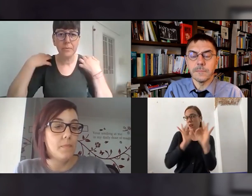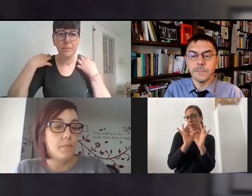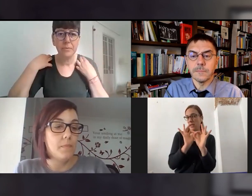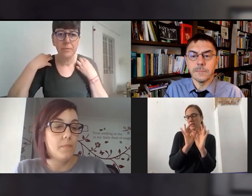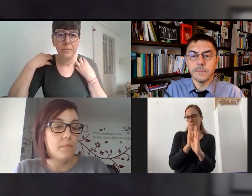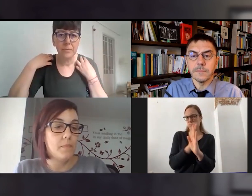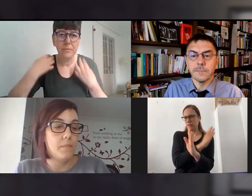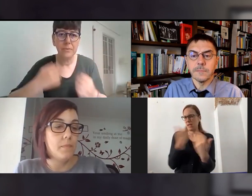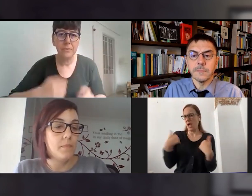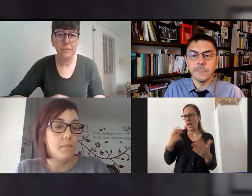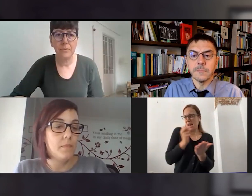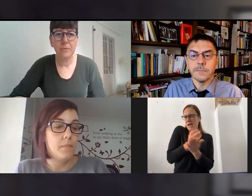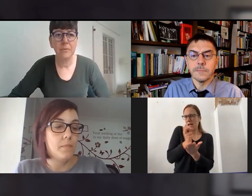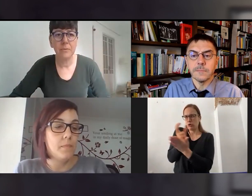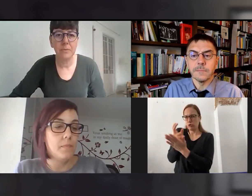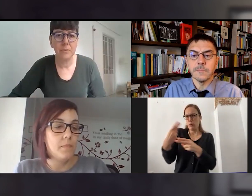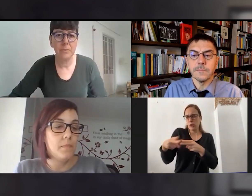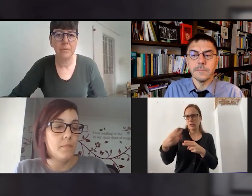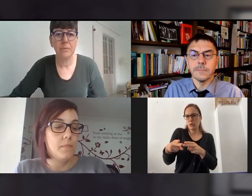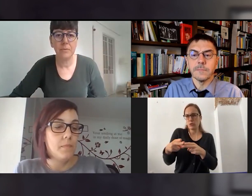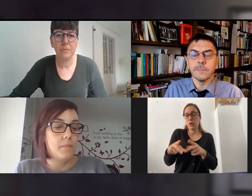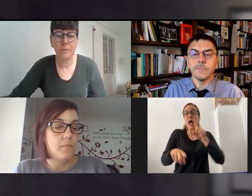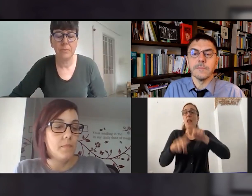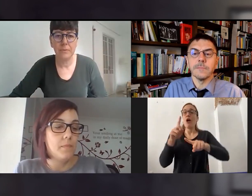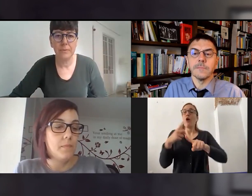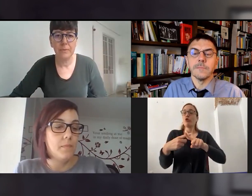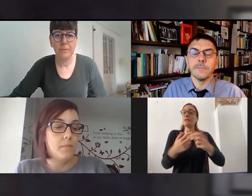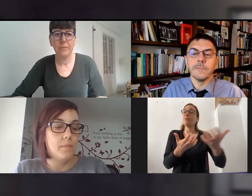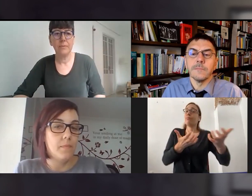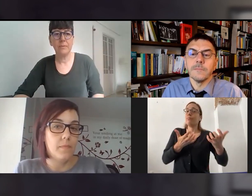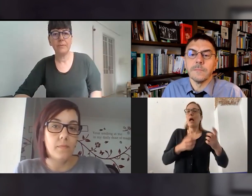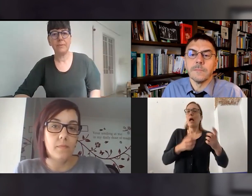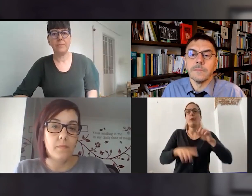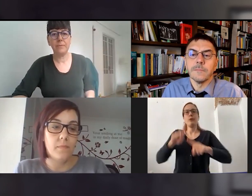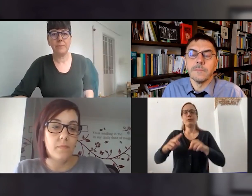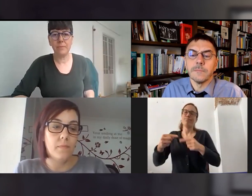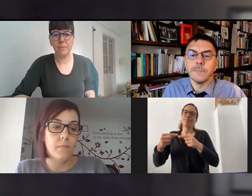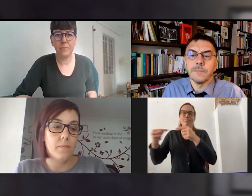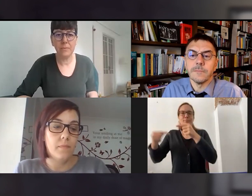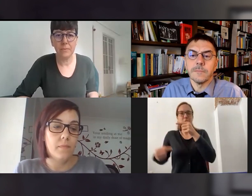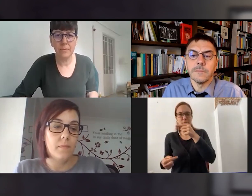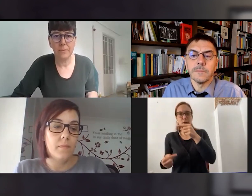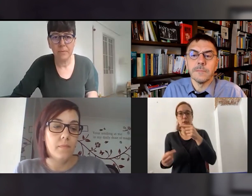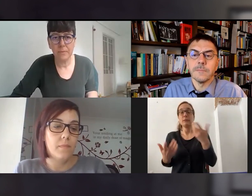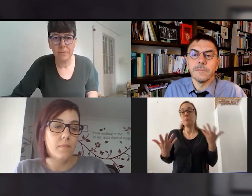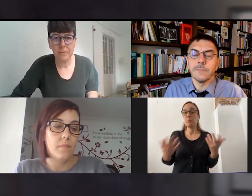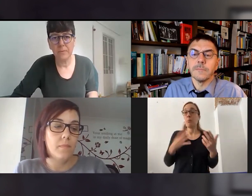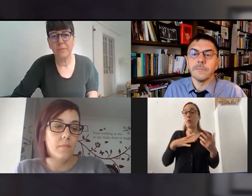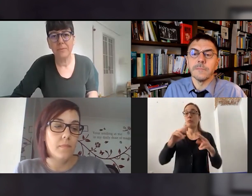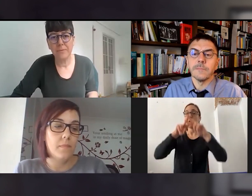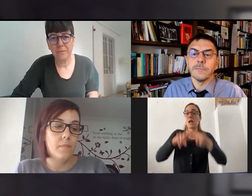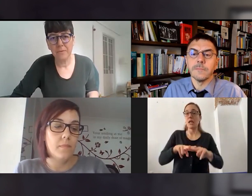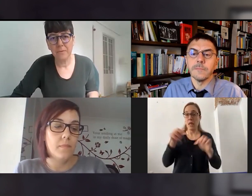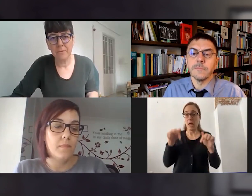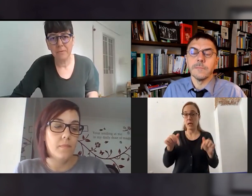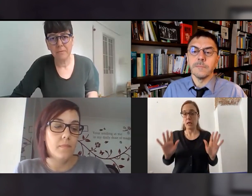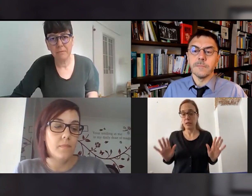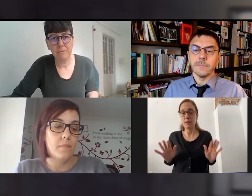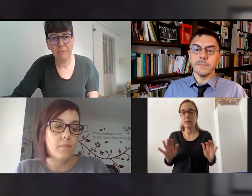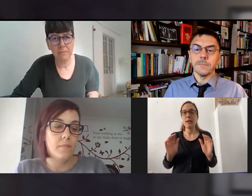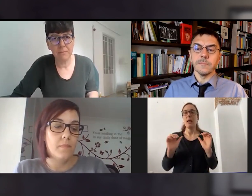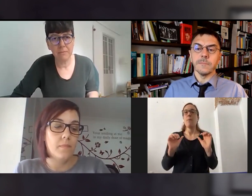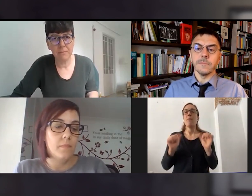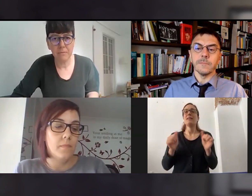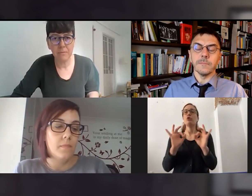ha tenido tanto pros como contras. Algunos de esos problemas pues los podremos analizar hoy. En todo caso, creo que no partimos de cero y creo